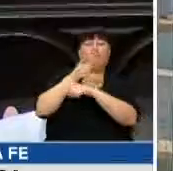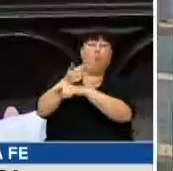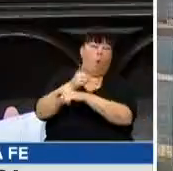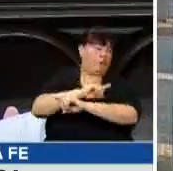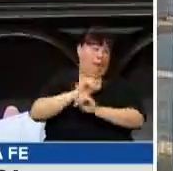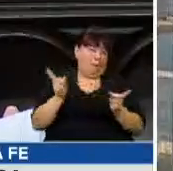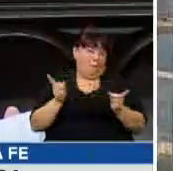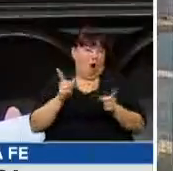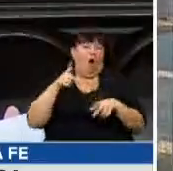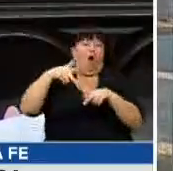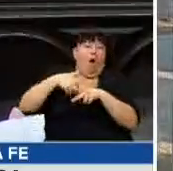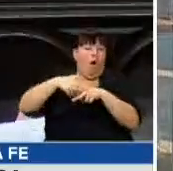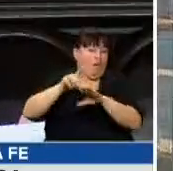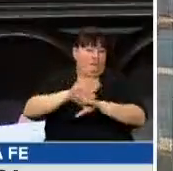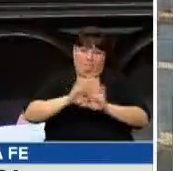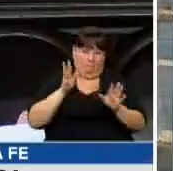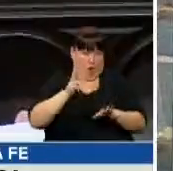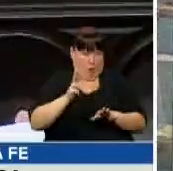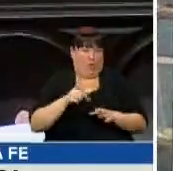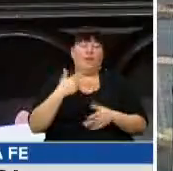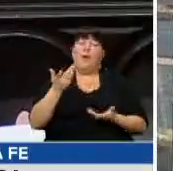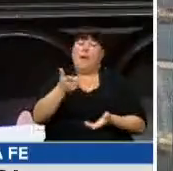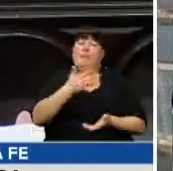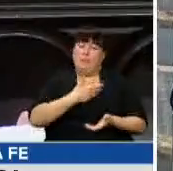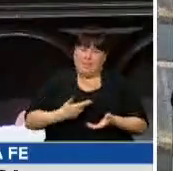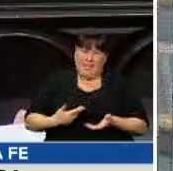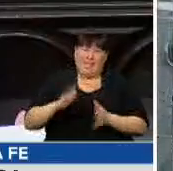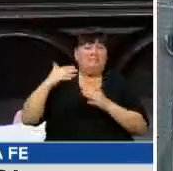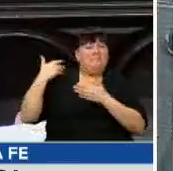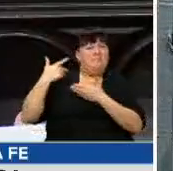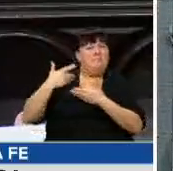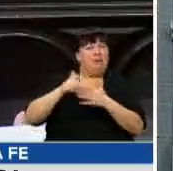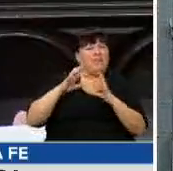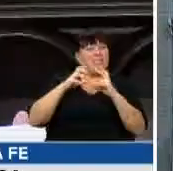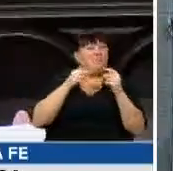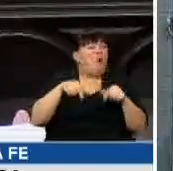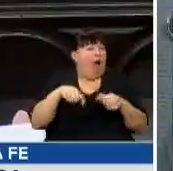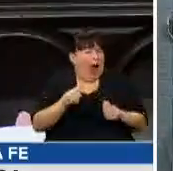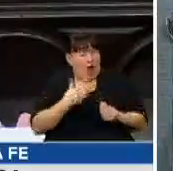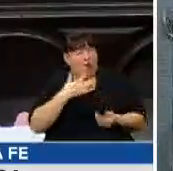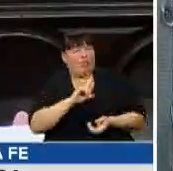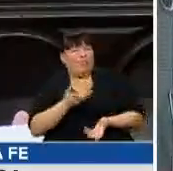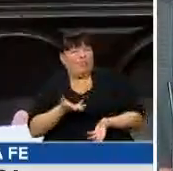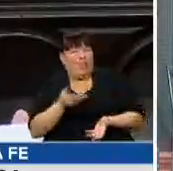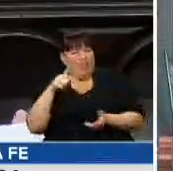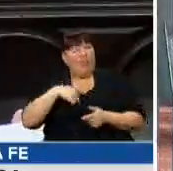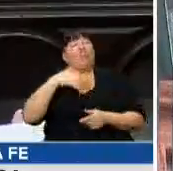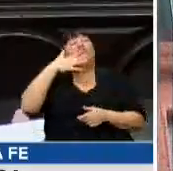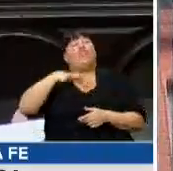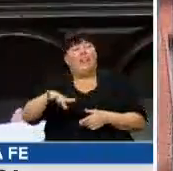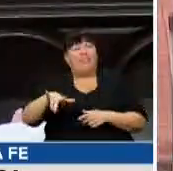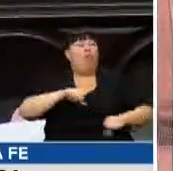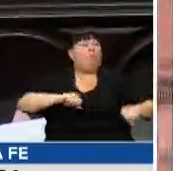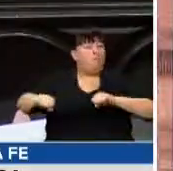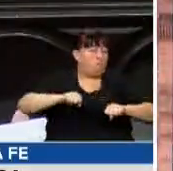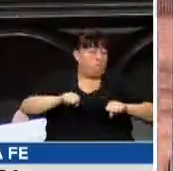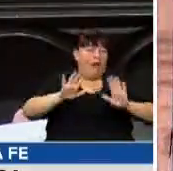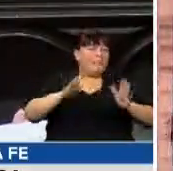combativo con los sindicatos y es la bandera que tiene Patricia bulrich y Juntos por el cambio un enfrentamiento muy fuerte a